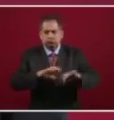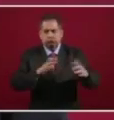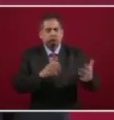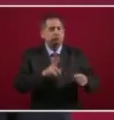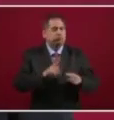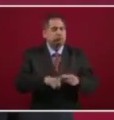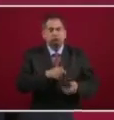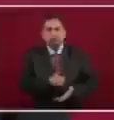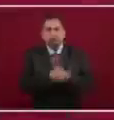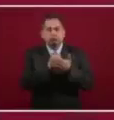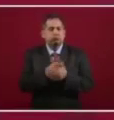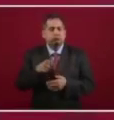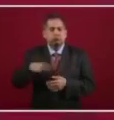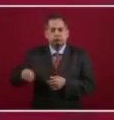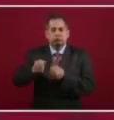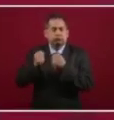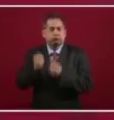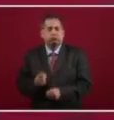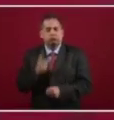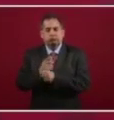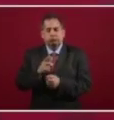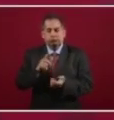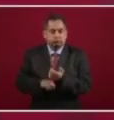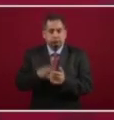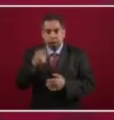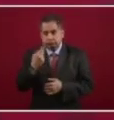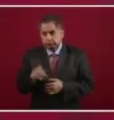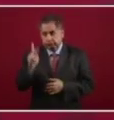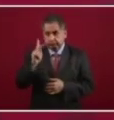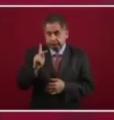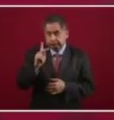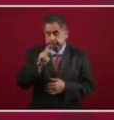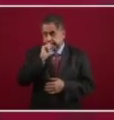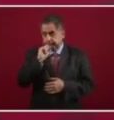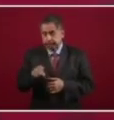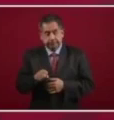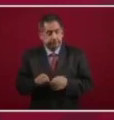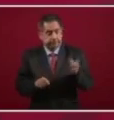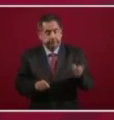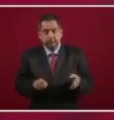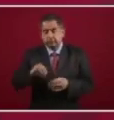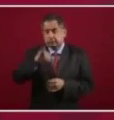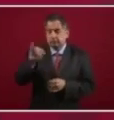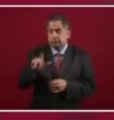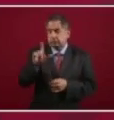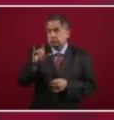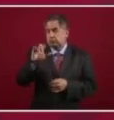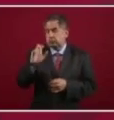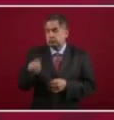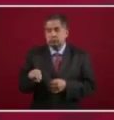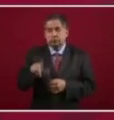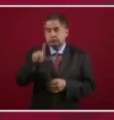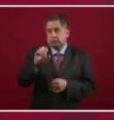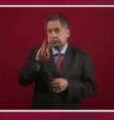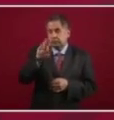la seguridad. Sin embargo, el propio Julián Levarón